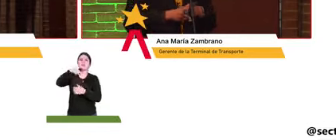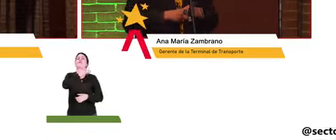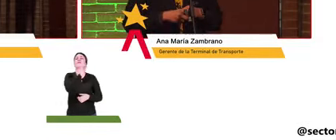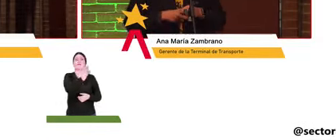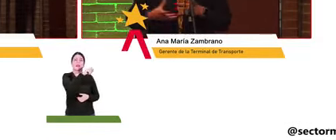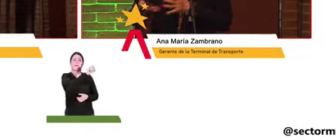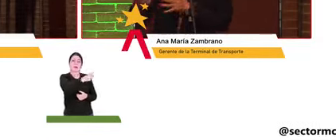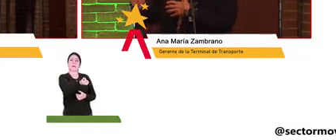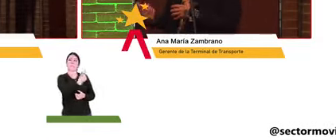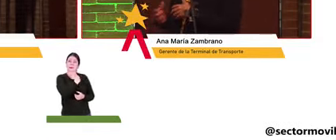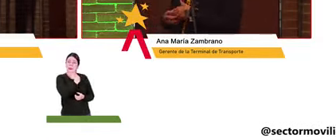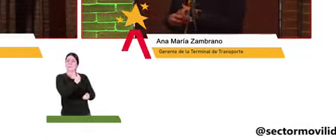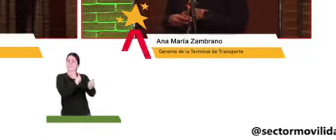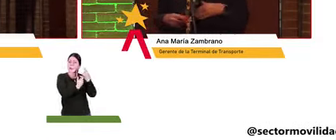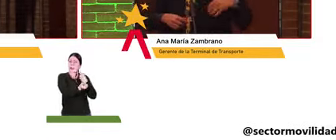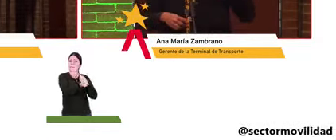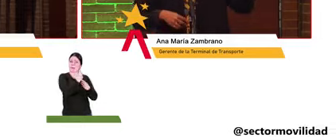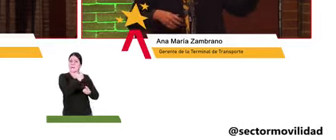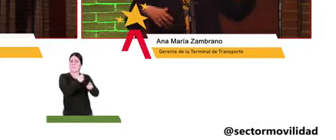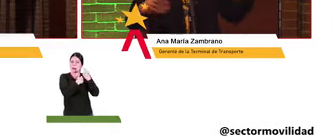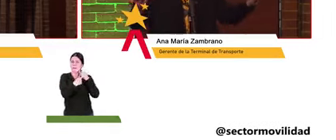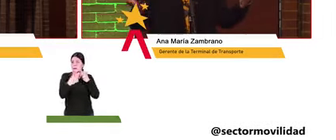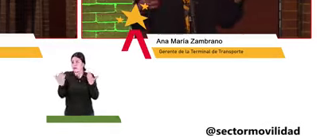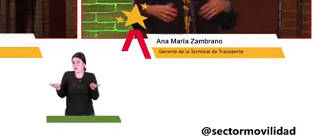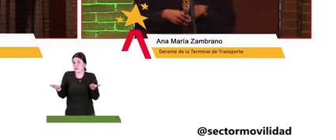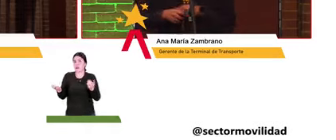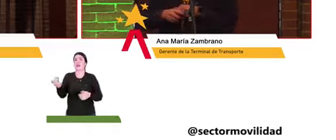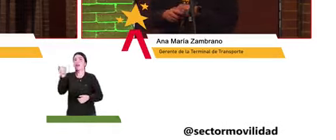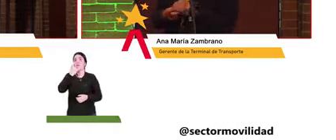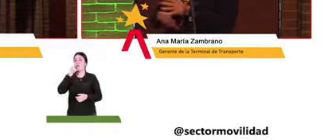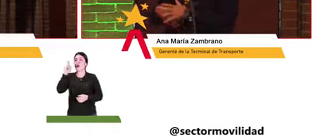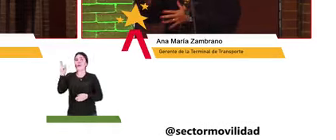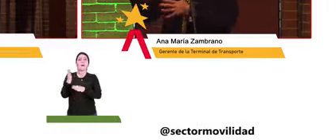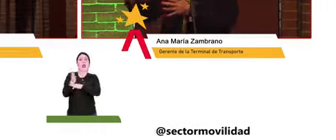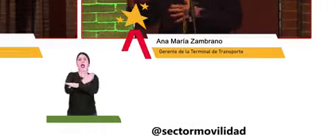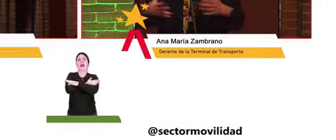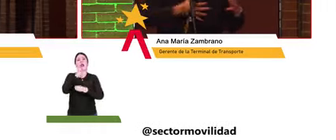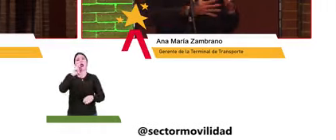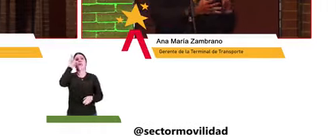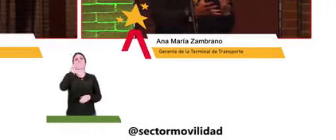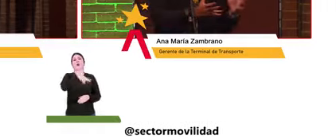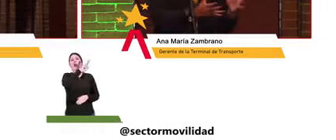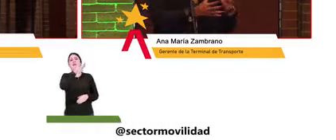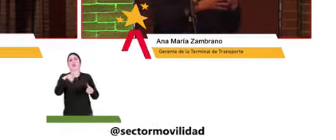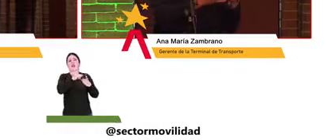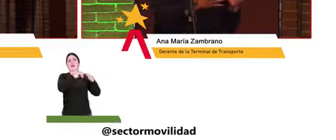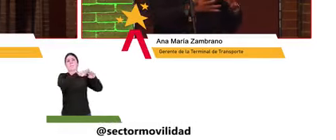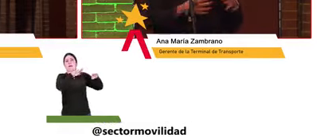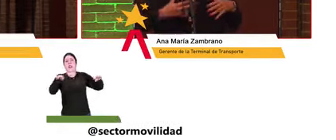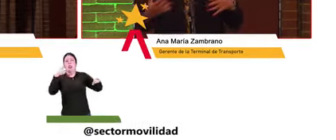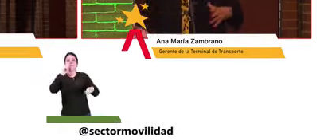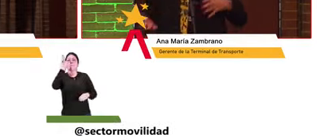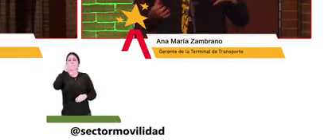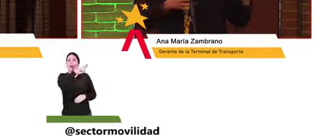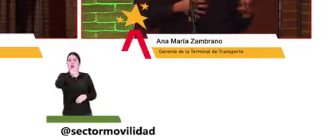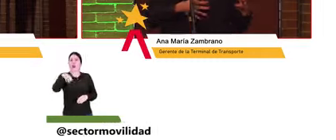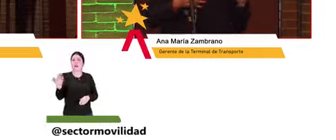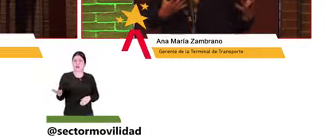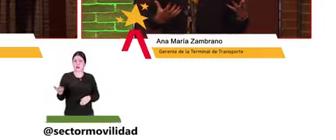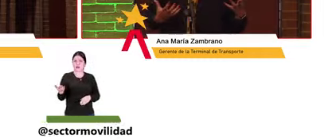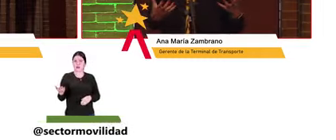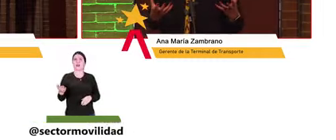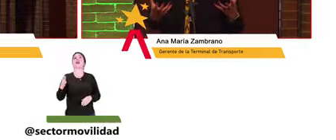ciudadanos, ¿no? Y además nos hacen la reflexión como antes que no se podía parquear en prohibidos, ¿no? Parquear, que migraron a